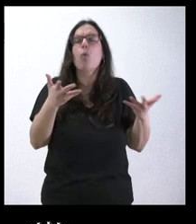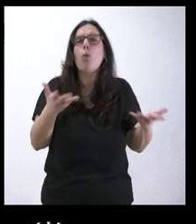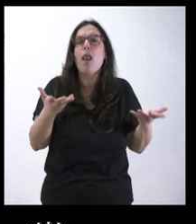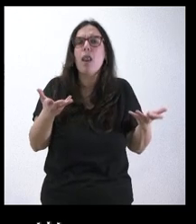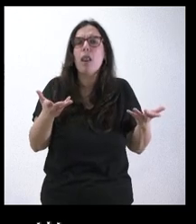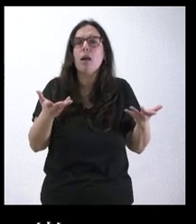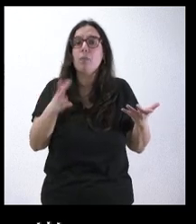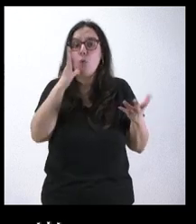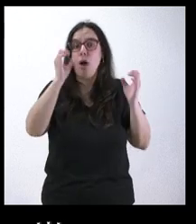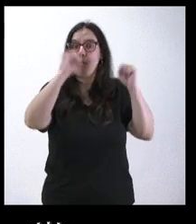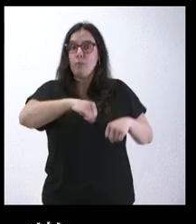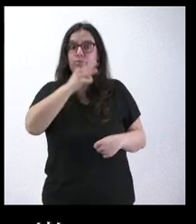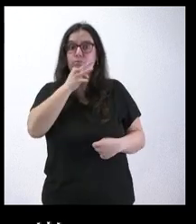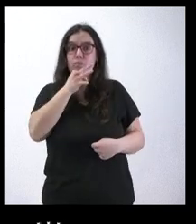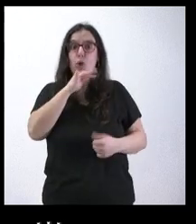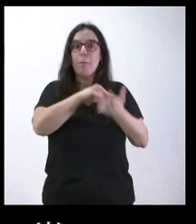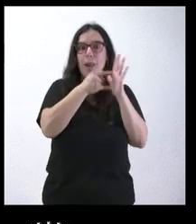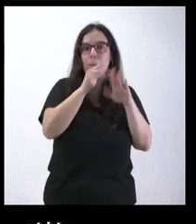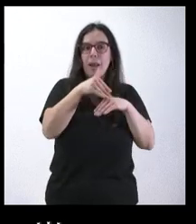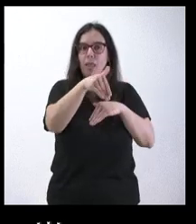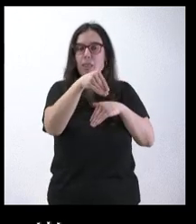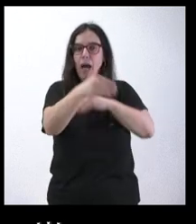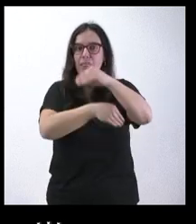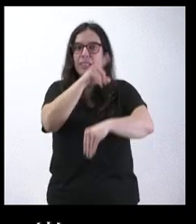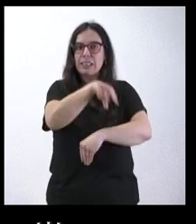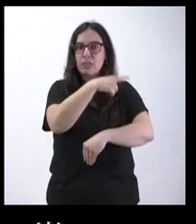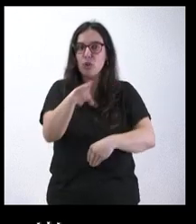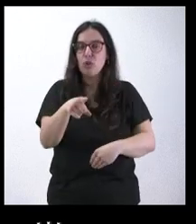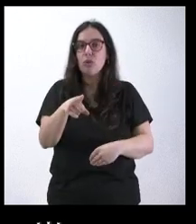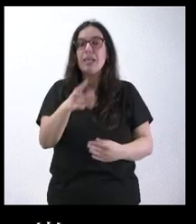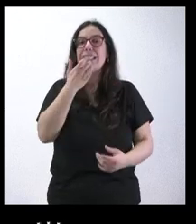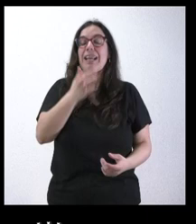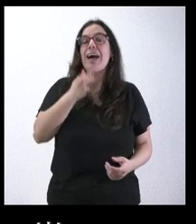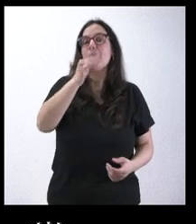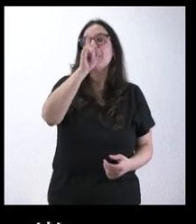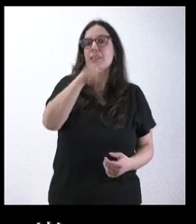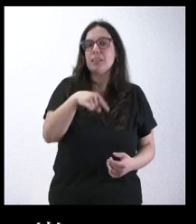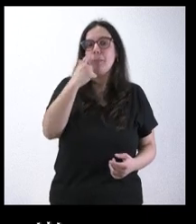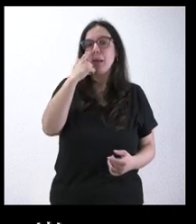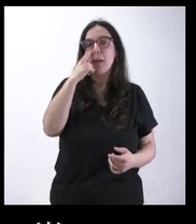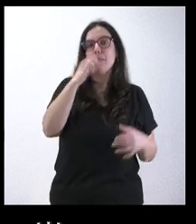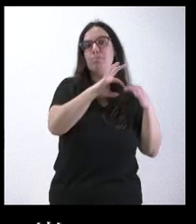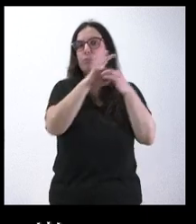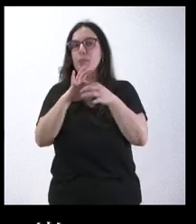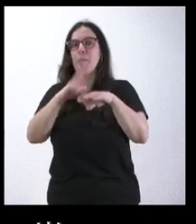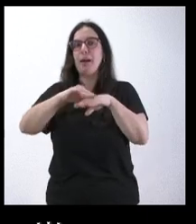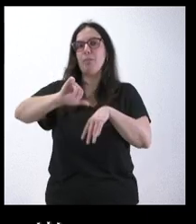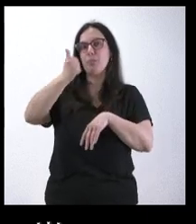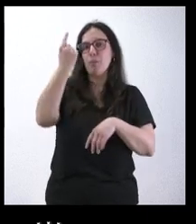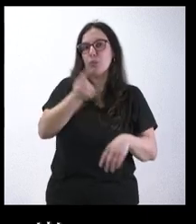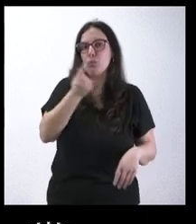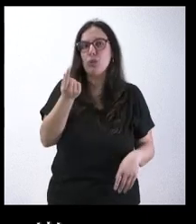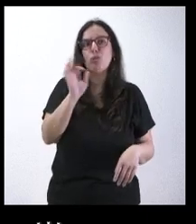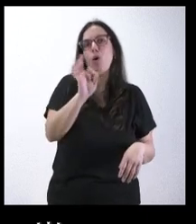sé si hay algún plan en breve para que esto se lleve a cabo y si eso está conectado de alguna manera con la aprobación de los presupuestos o con la aprobación de